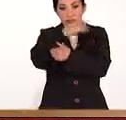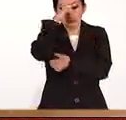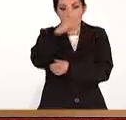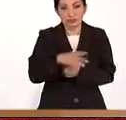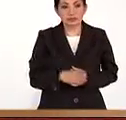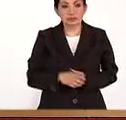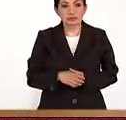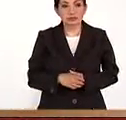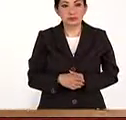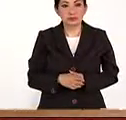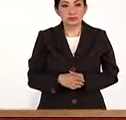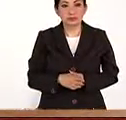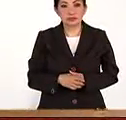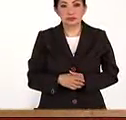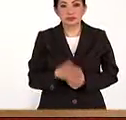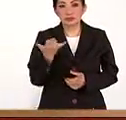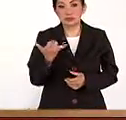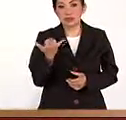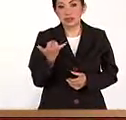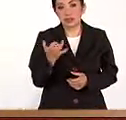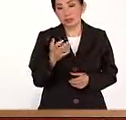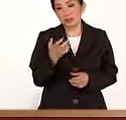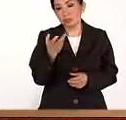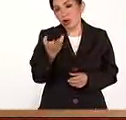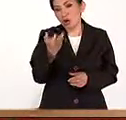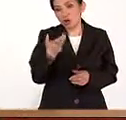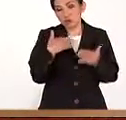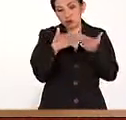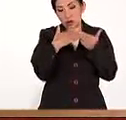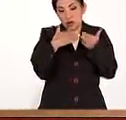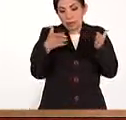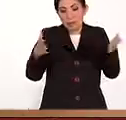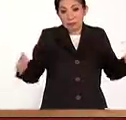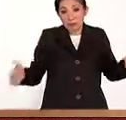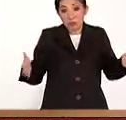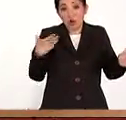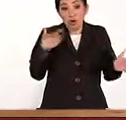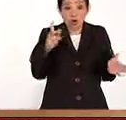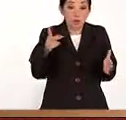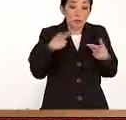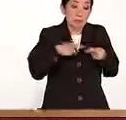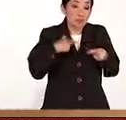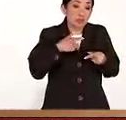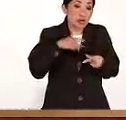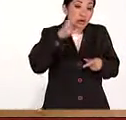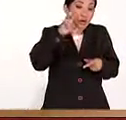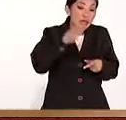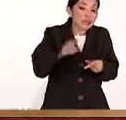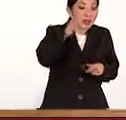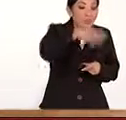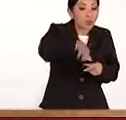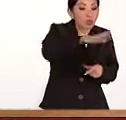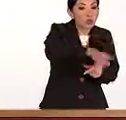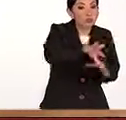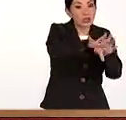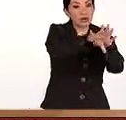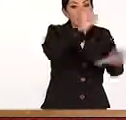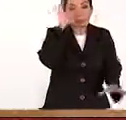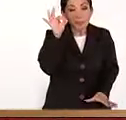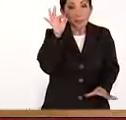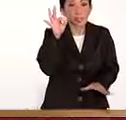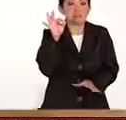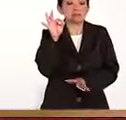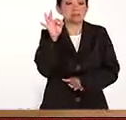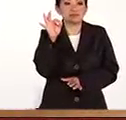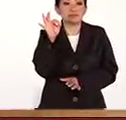y en ese sentido pues nos abrimos al escrutinio de la gente para que busque en línea y